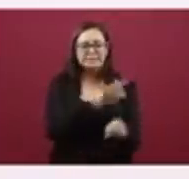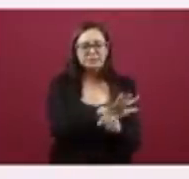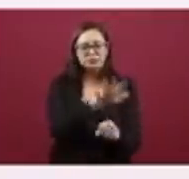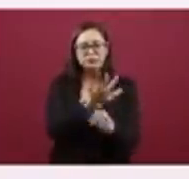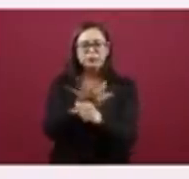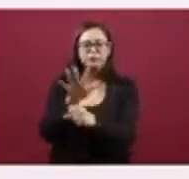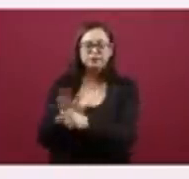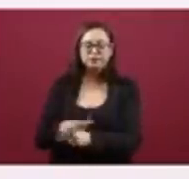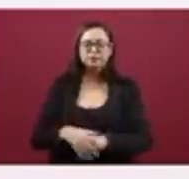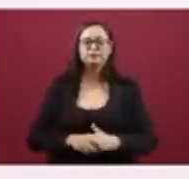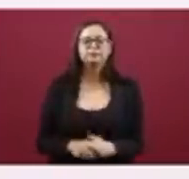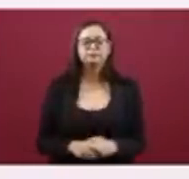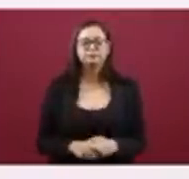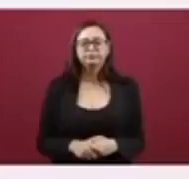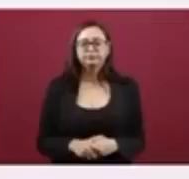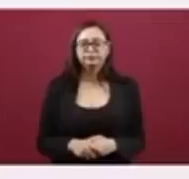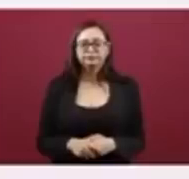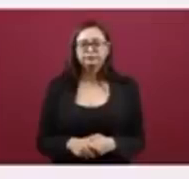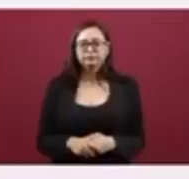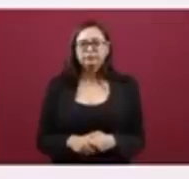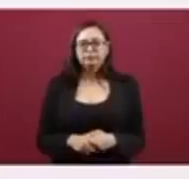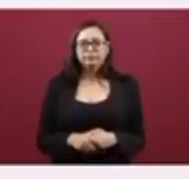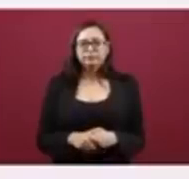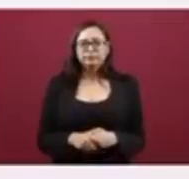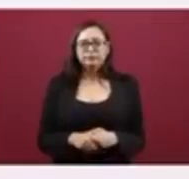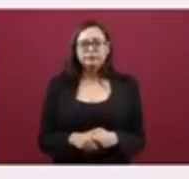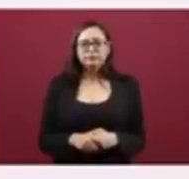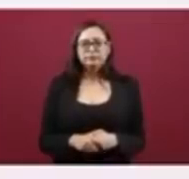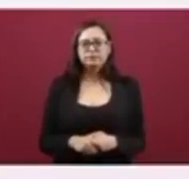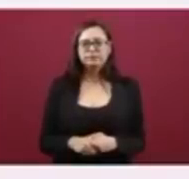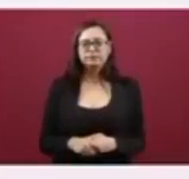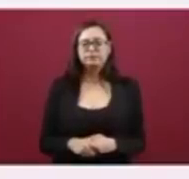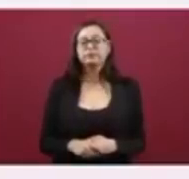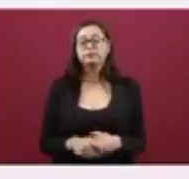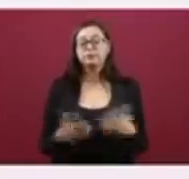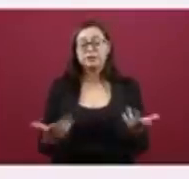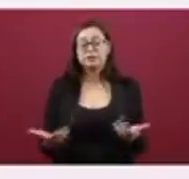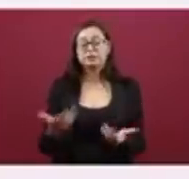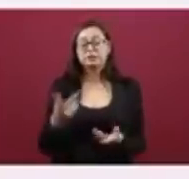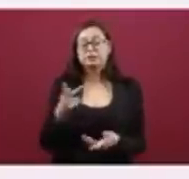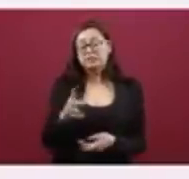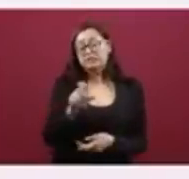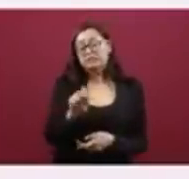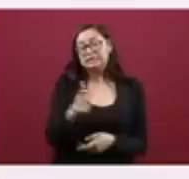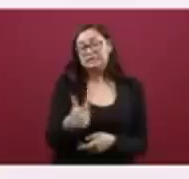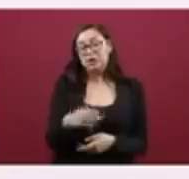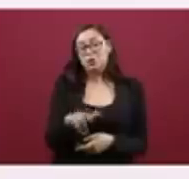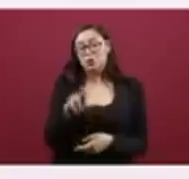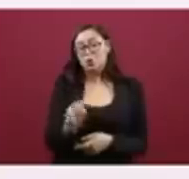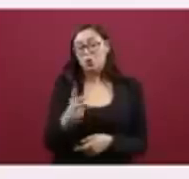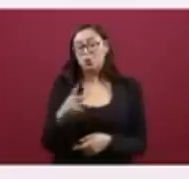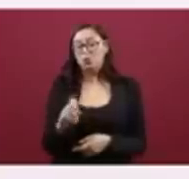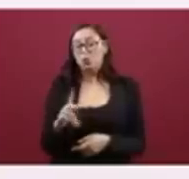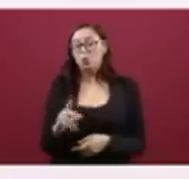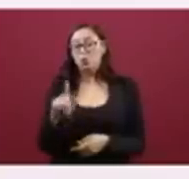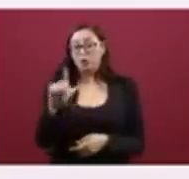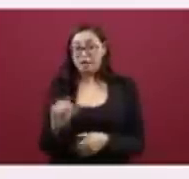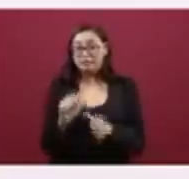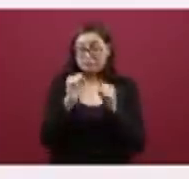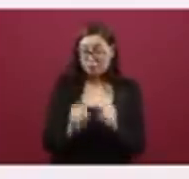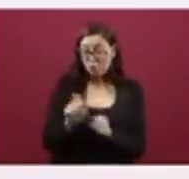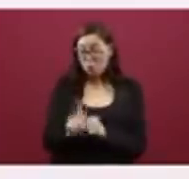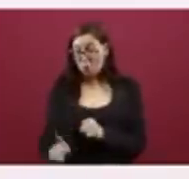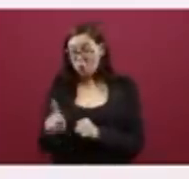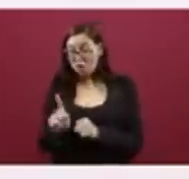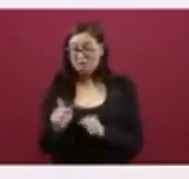vamos a sustituir el llamado seguro popular que ni es seguro ni es